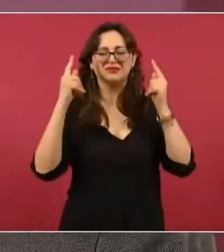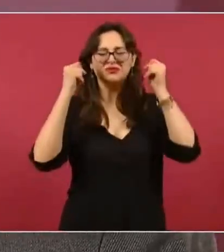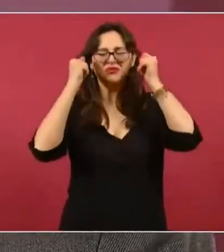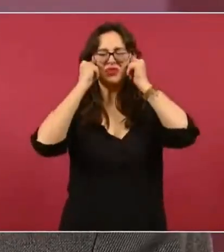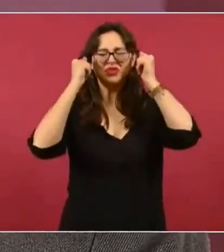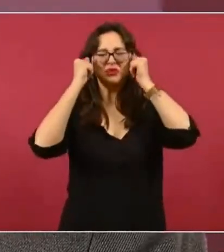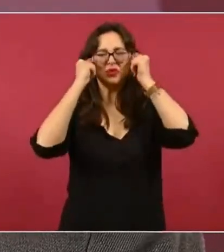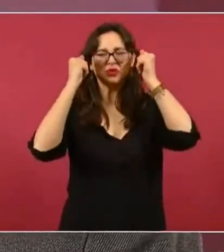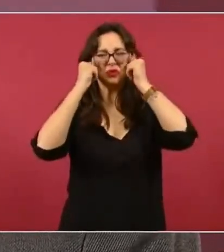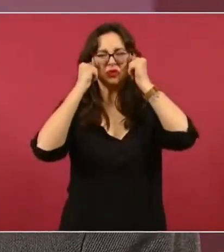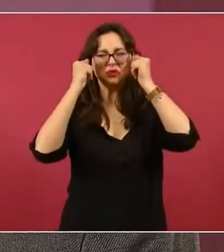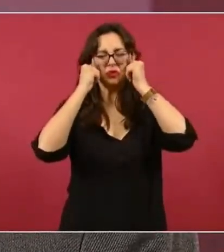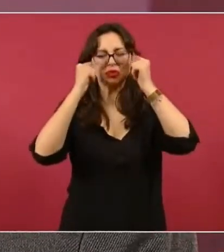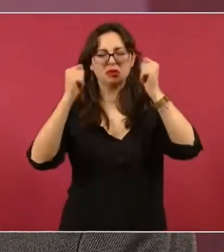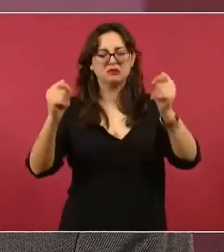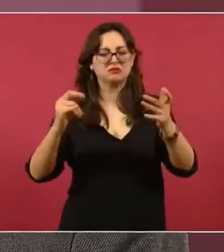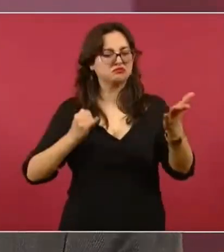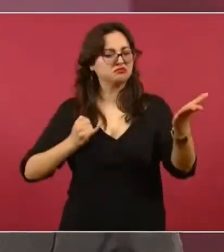nada,